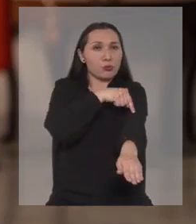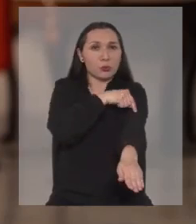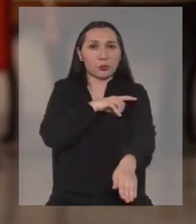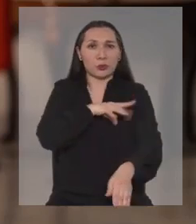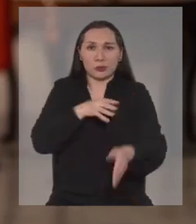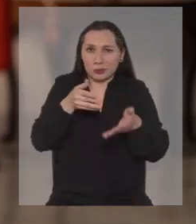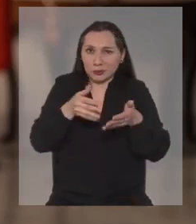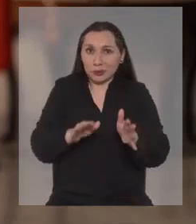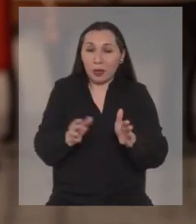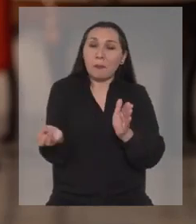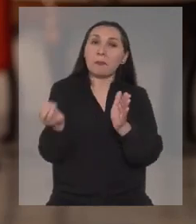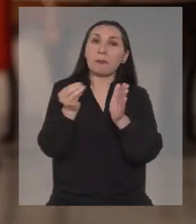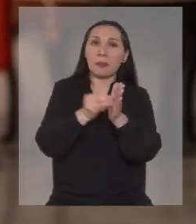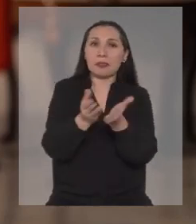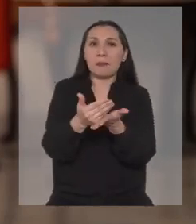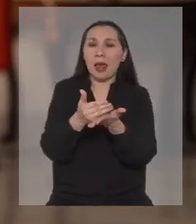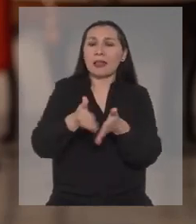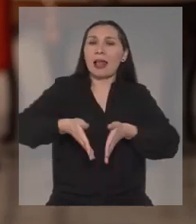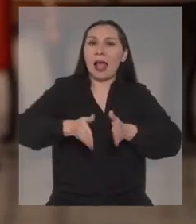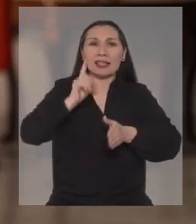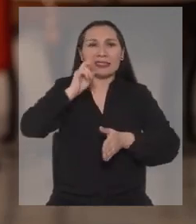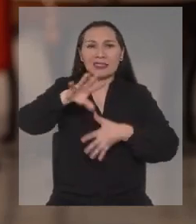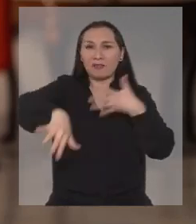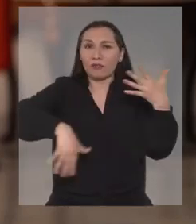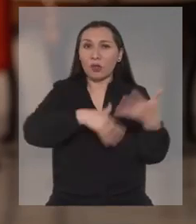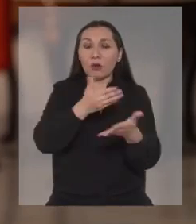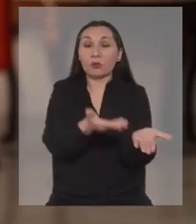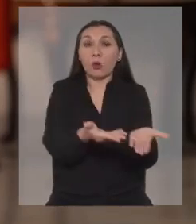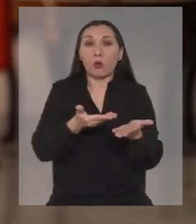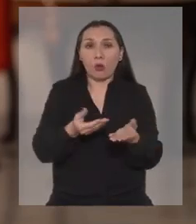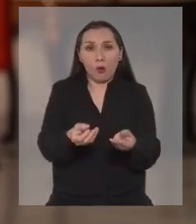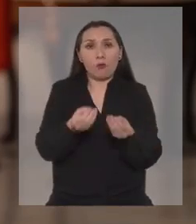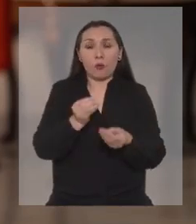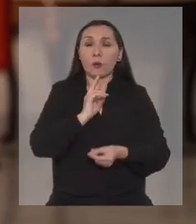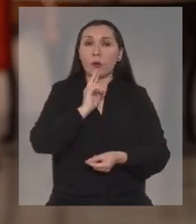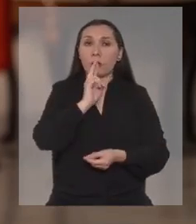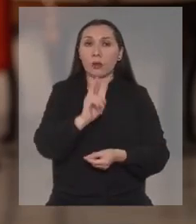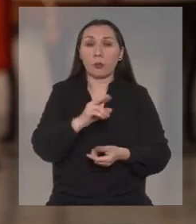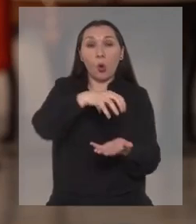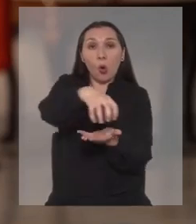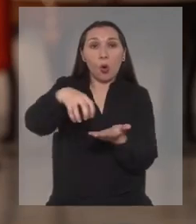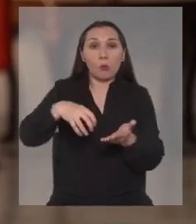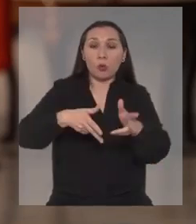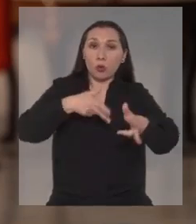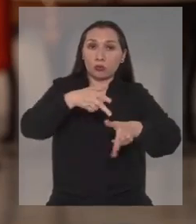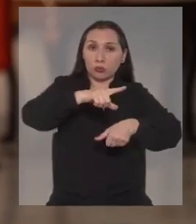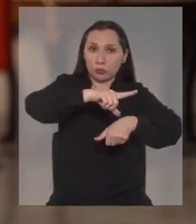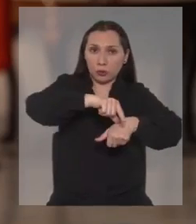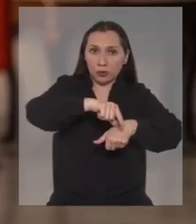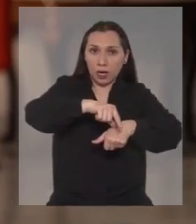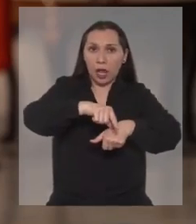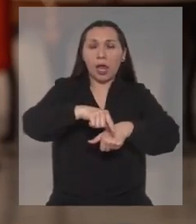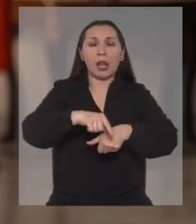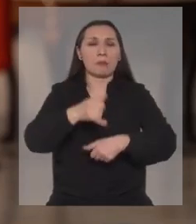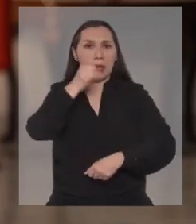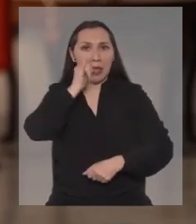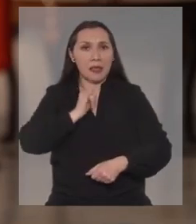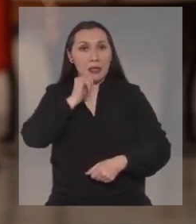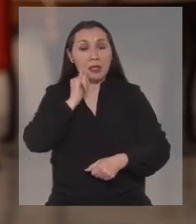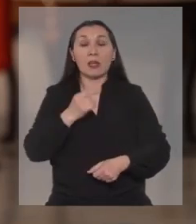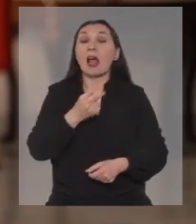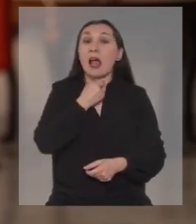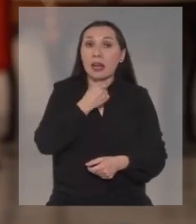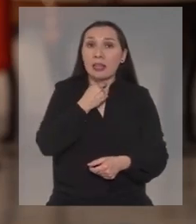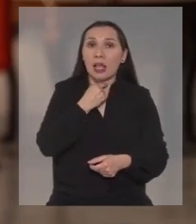chile reforzaremos el plan calle sin violencia que nos ha dado buenos resultados en comunas como estación central como iquique o